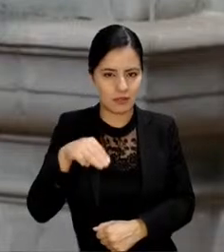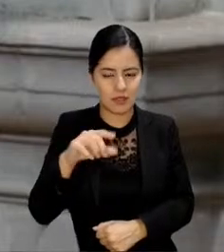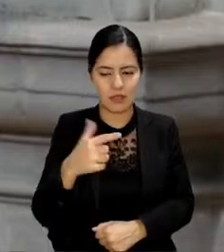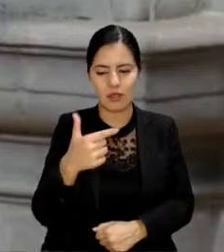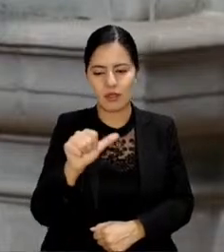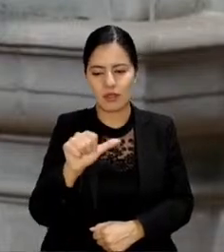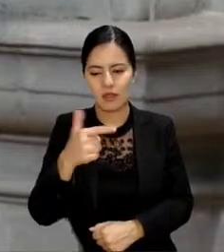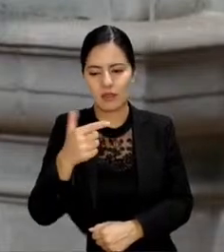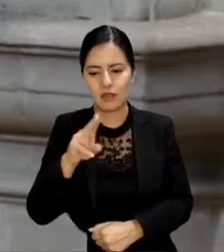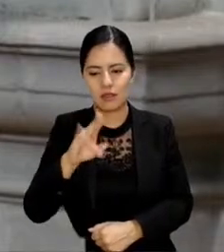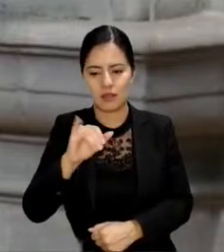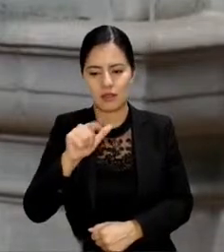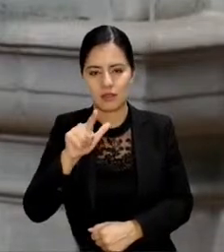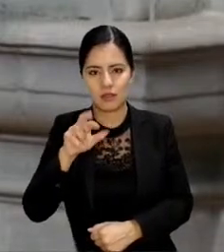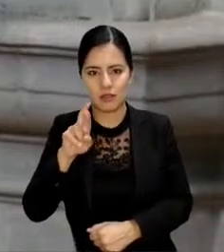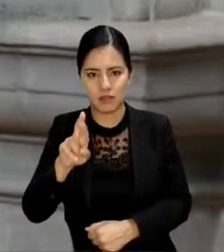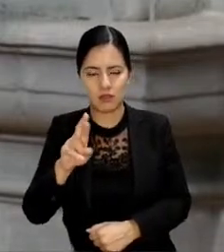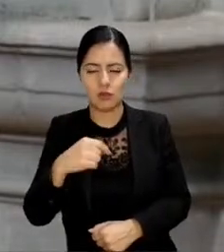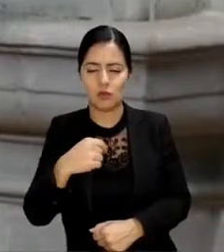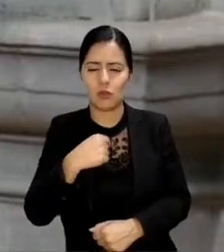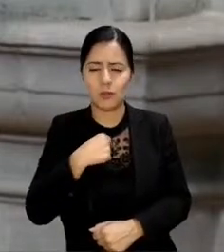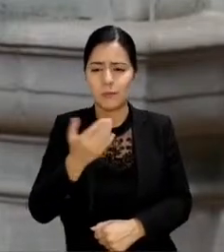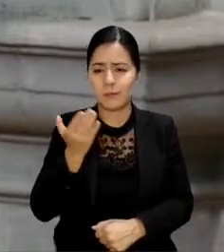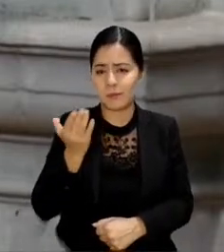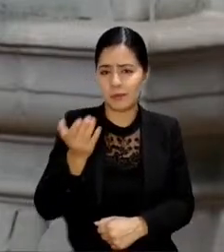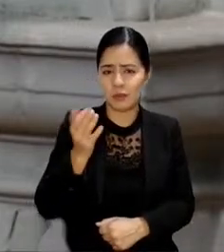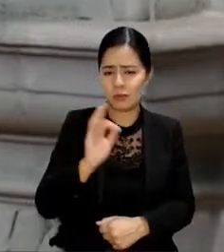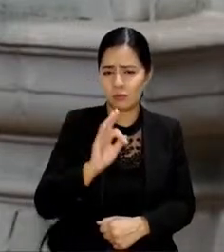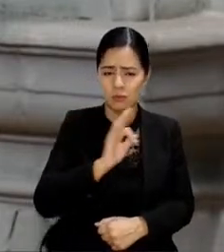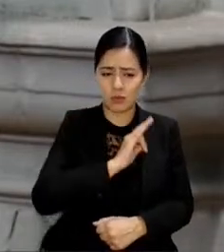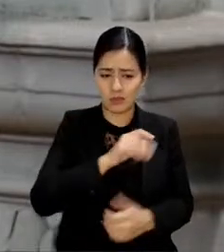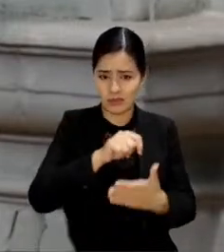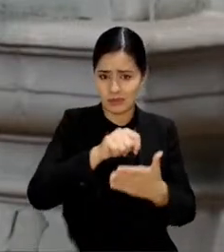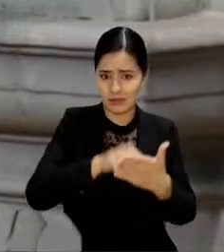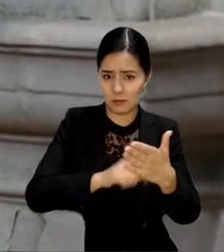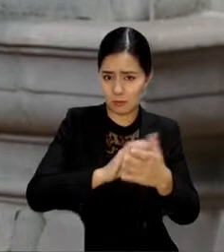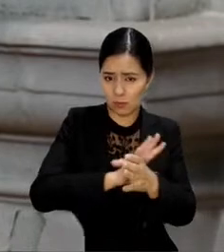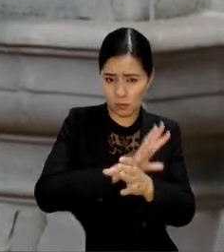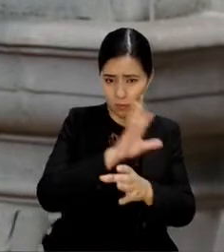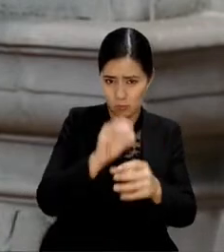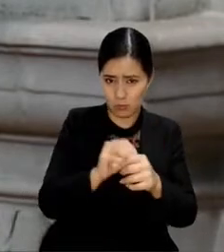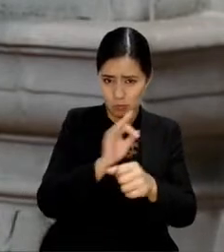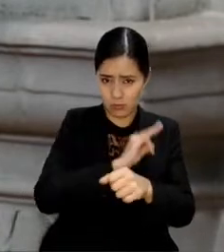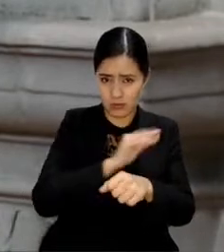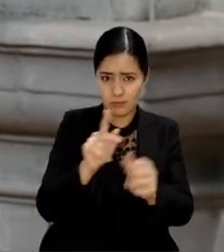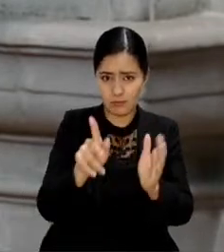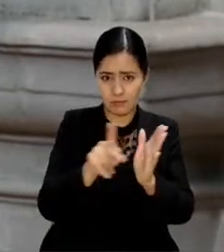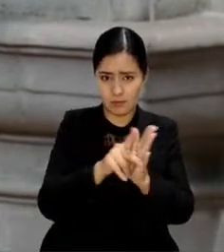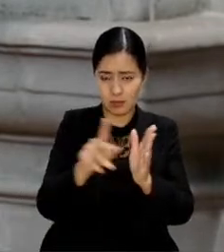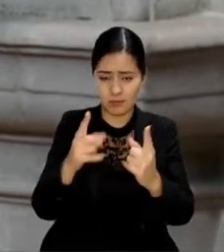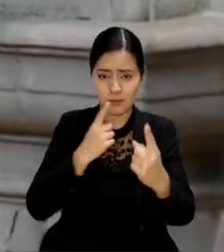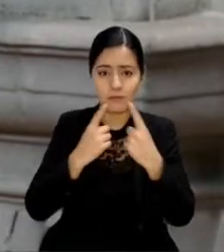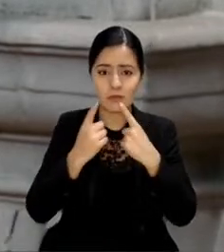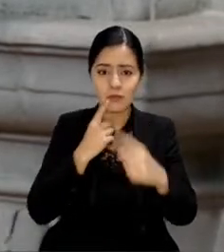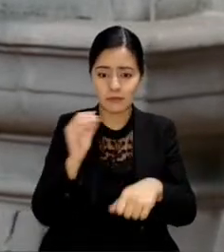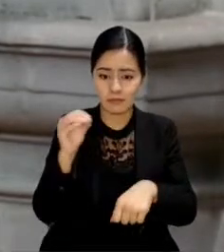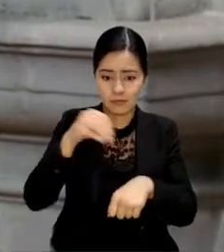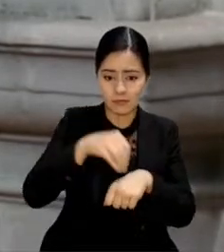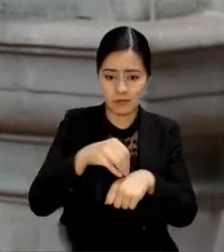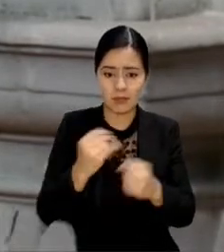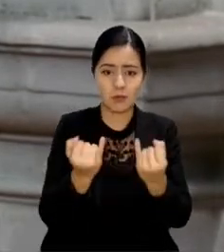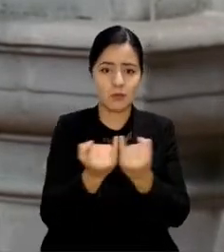respetuosamente que este texto íntegro pueda ser parte del Diario de los Debates y la Gaceta